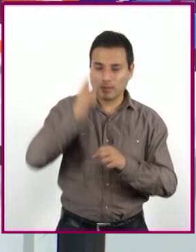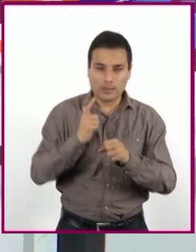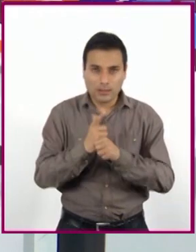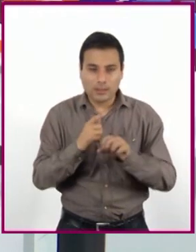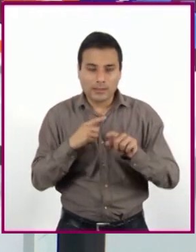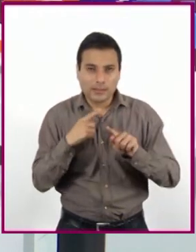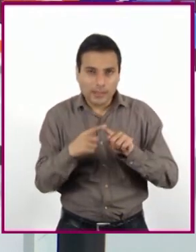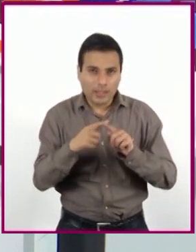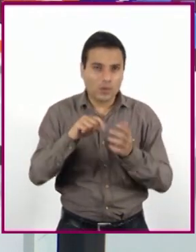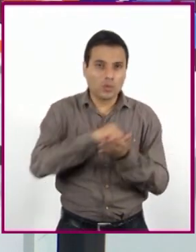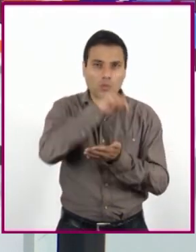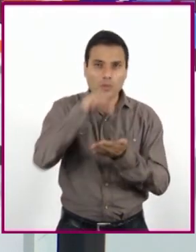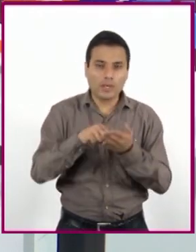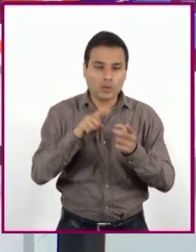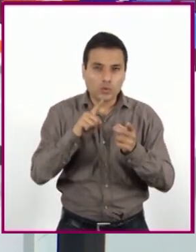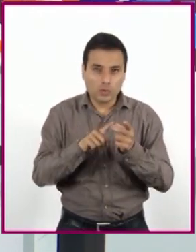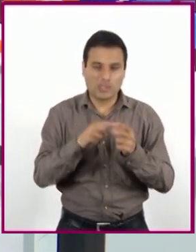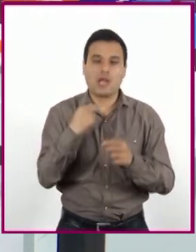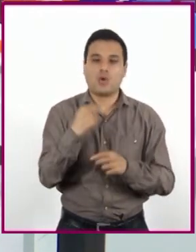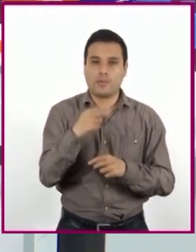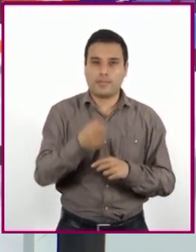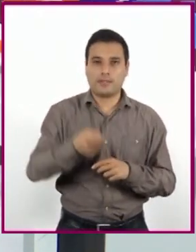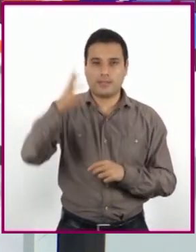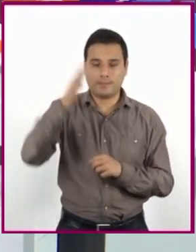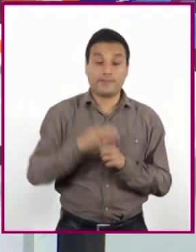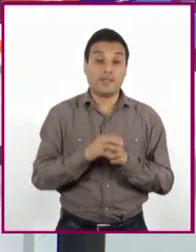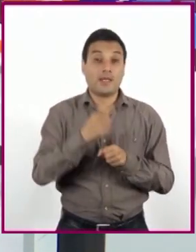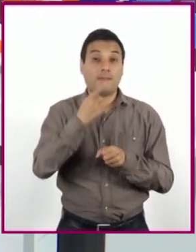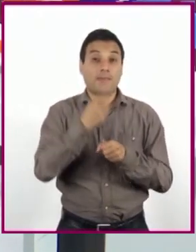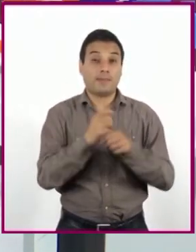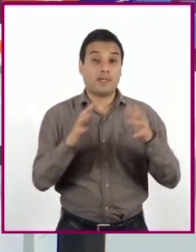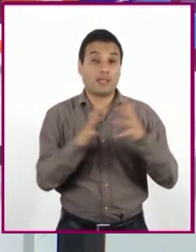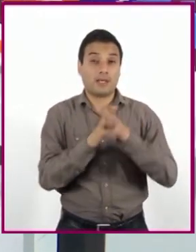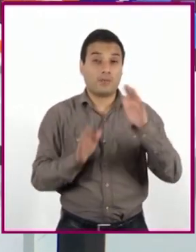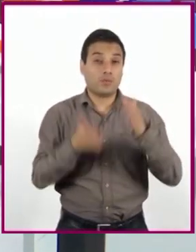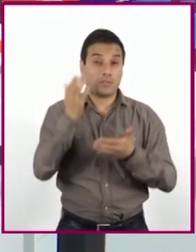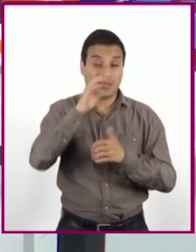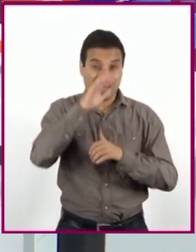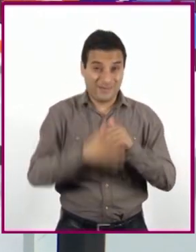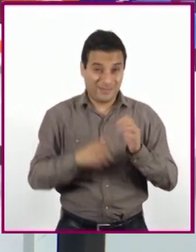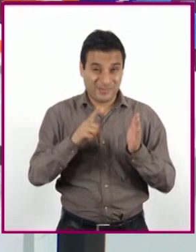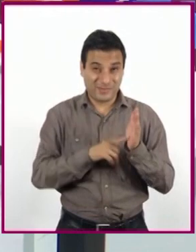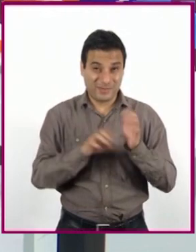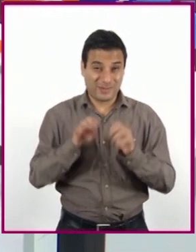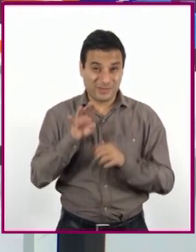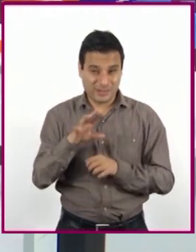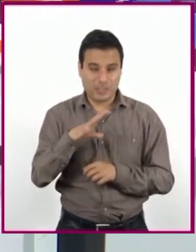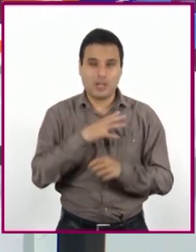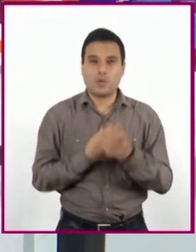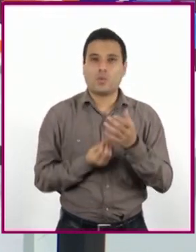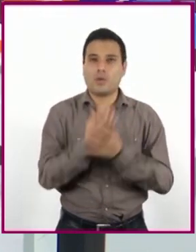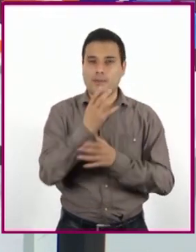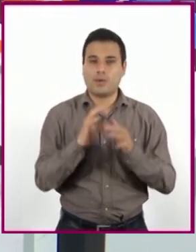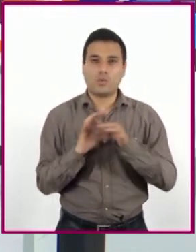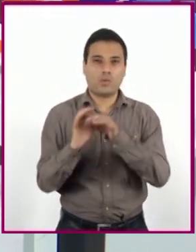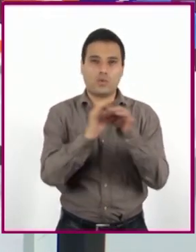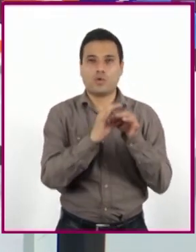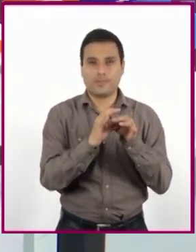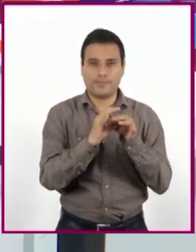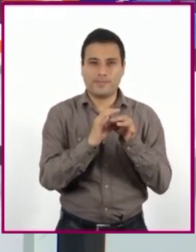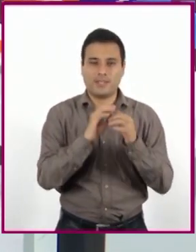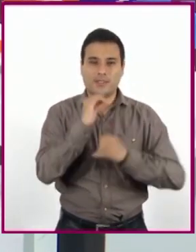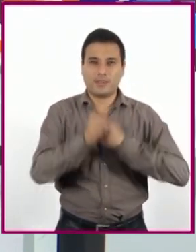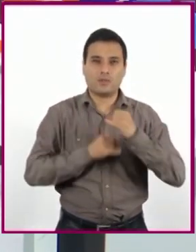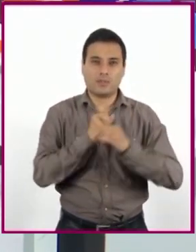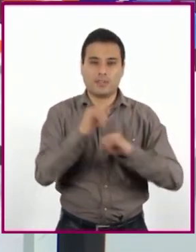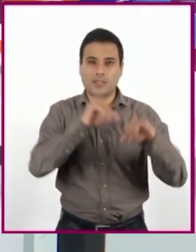descubrimiento. Tras la Primera Guerra Mundial, en 1919, se crea la Unión Internacional de Química Pura y Aplicada,